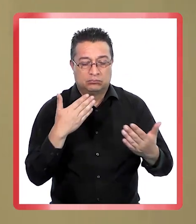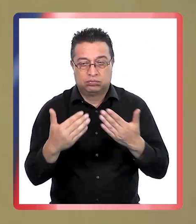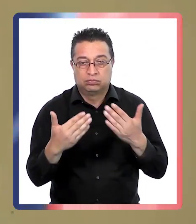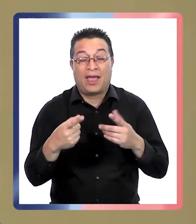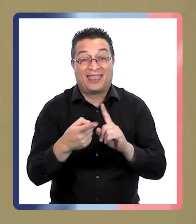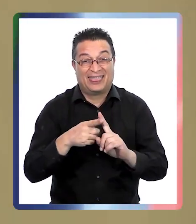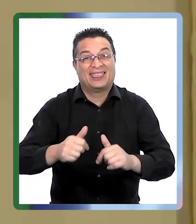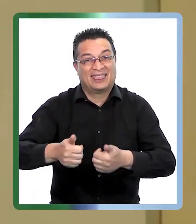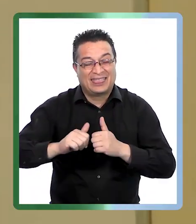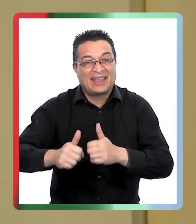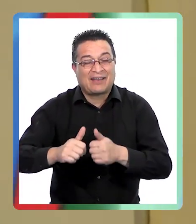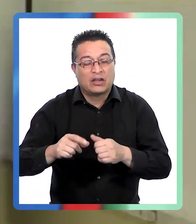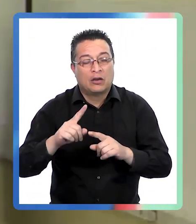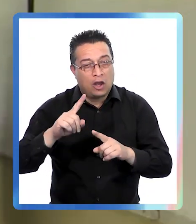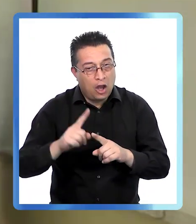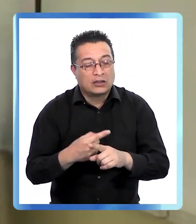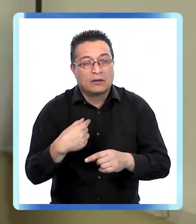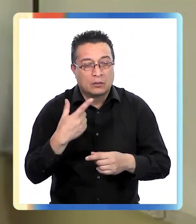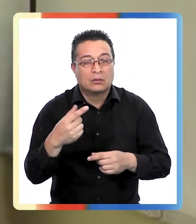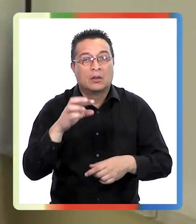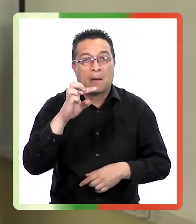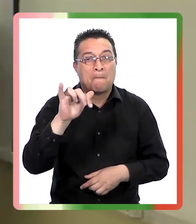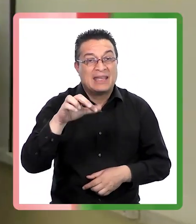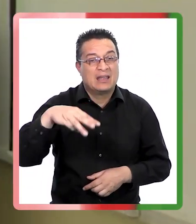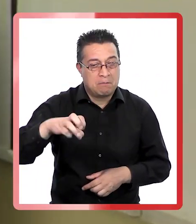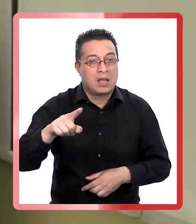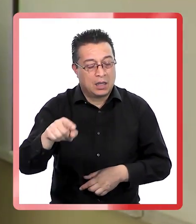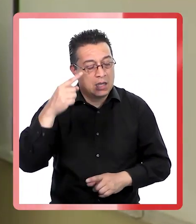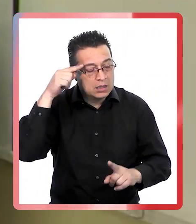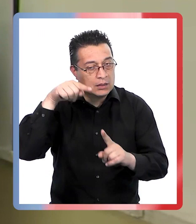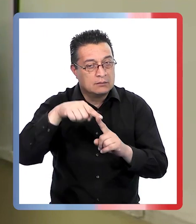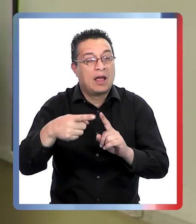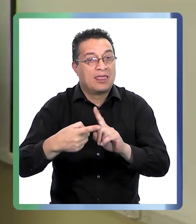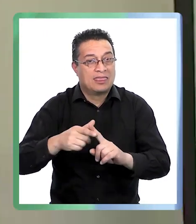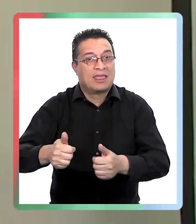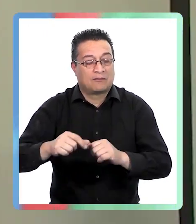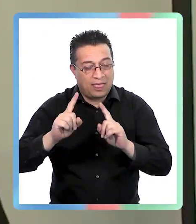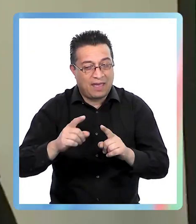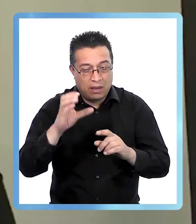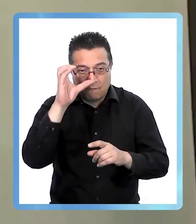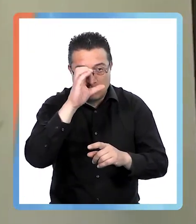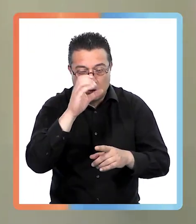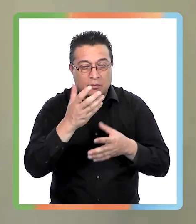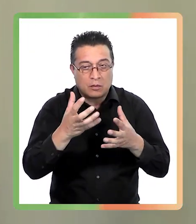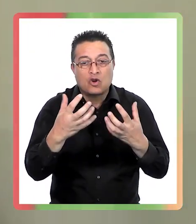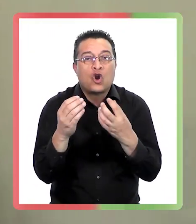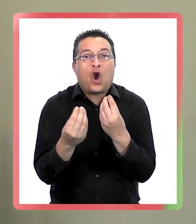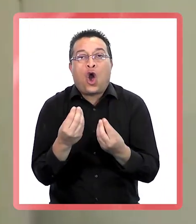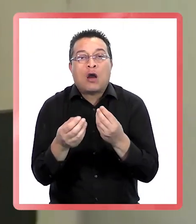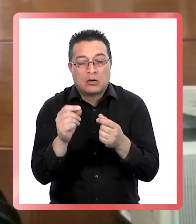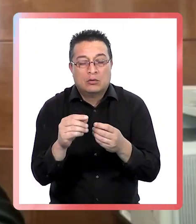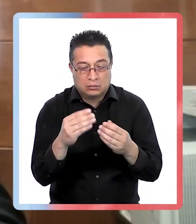el desafío yo creo que está puesto nuevamente en el tema de la pequeña y mediana empresa, porque tenemos que buscar los mecanismos que les permitan